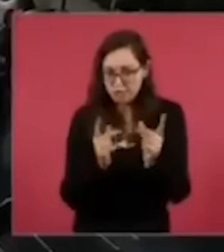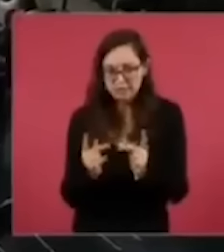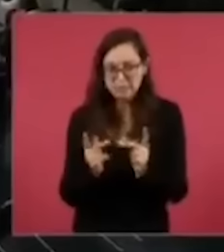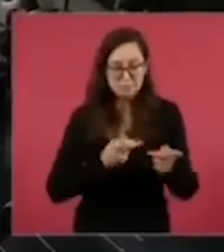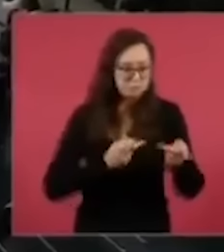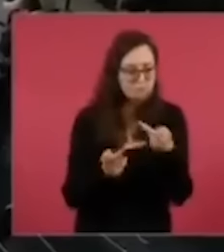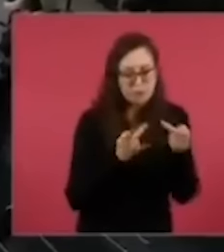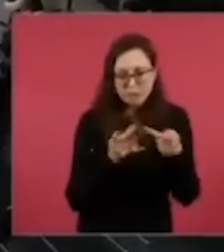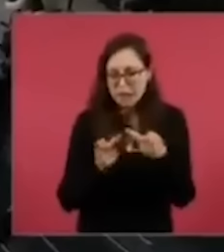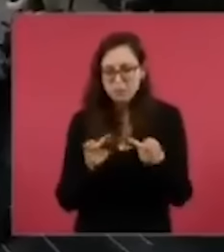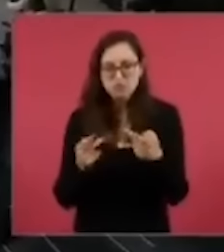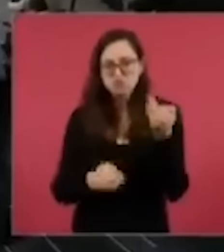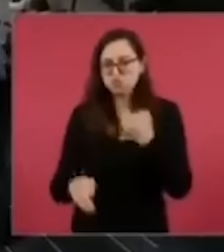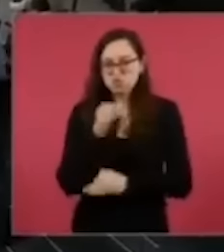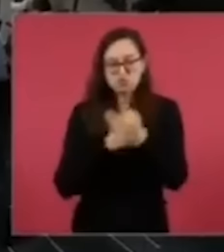porque